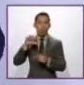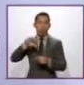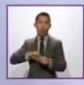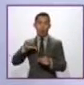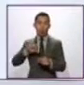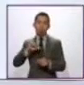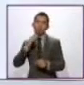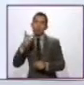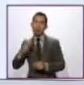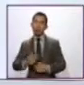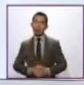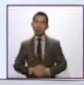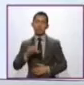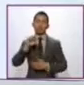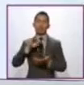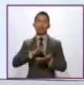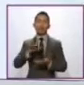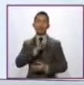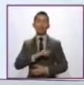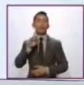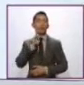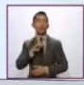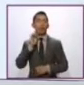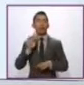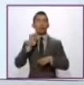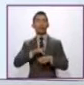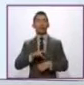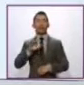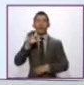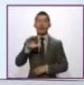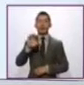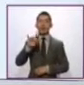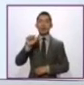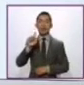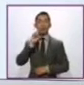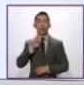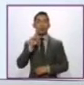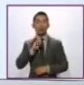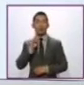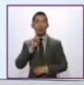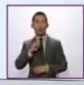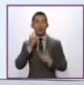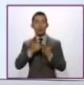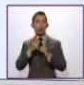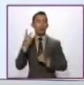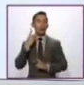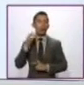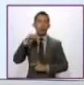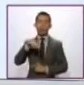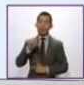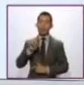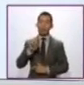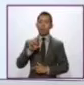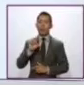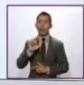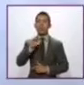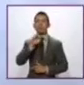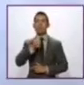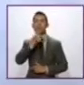hoy. Gracias, candidata. Toca el turno a Celia Maya, candidata del Partido Morena, por 60 segundos,